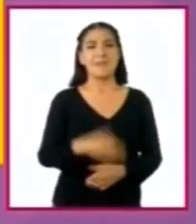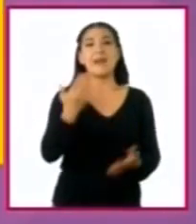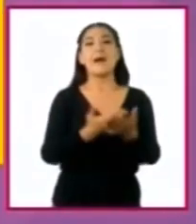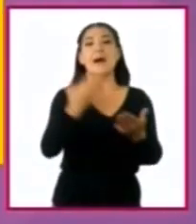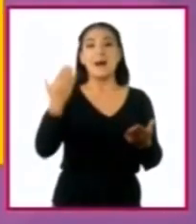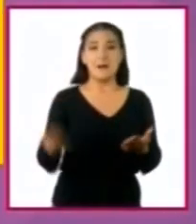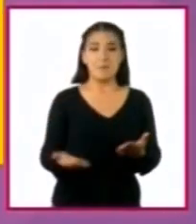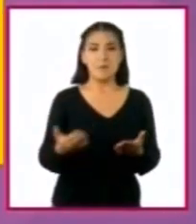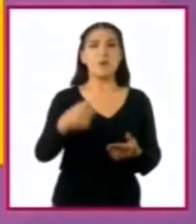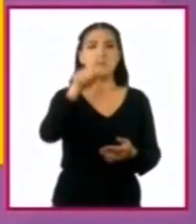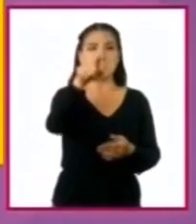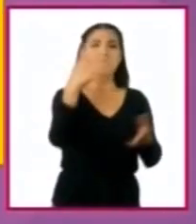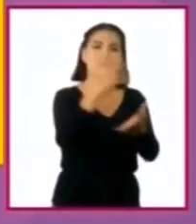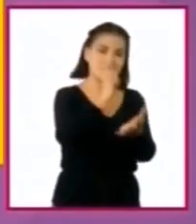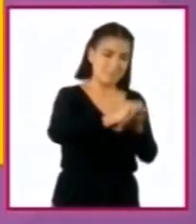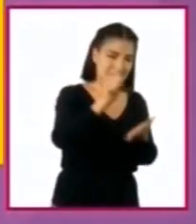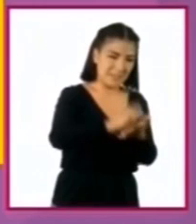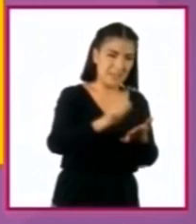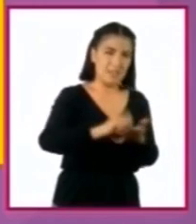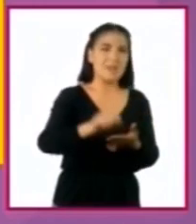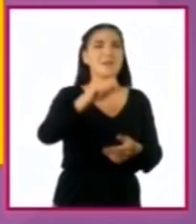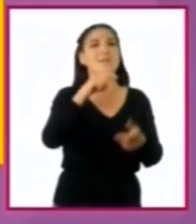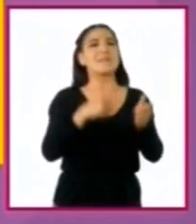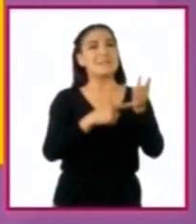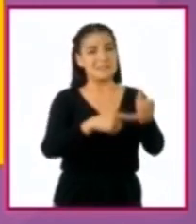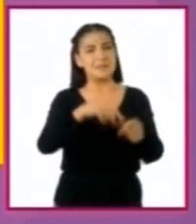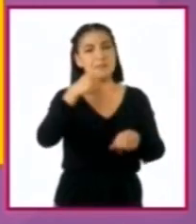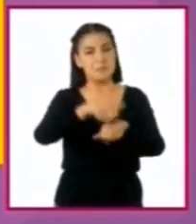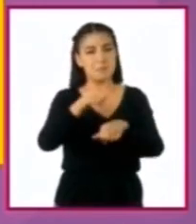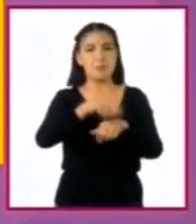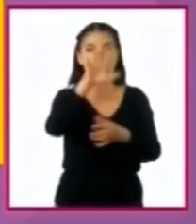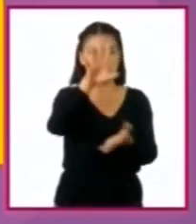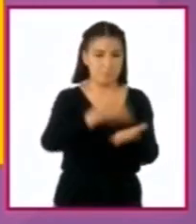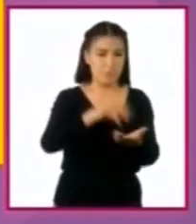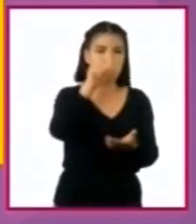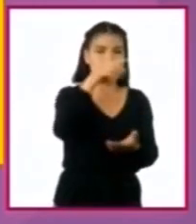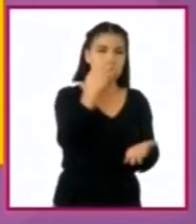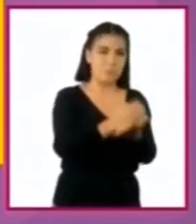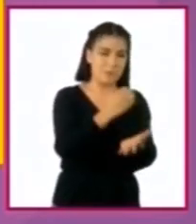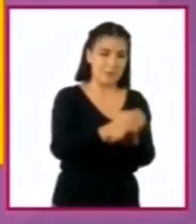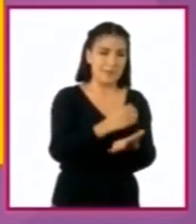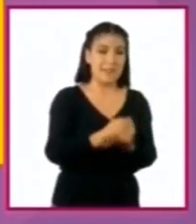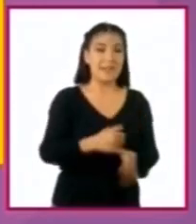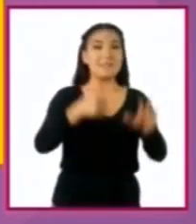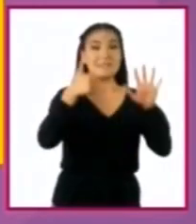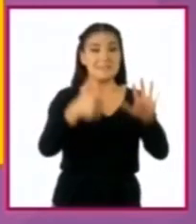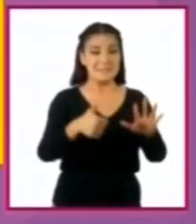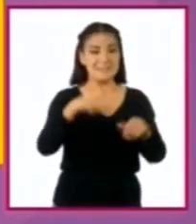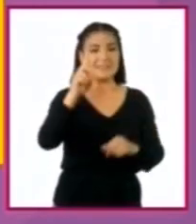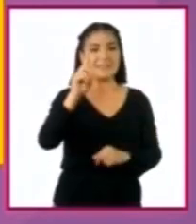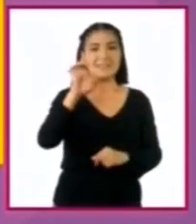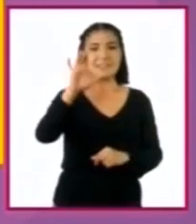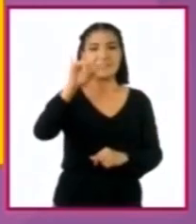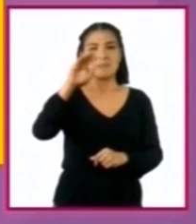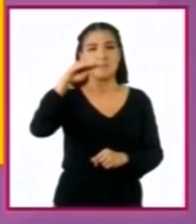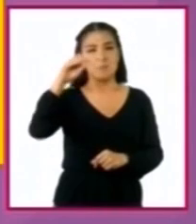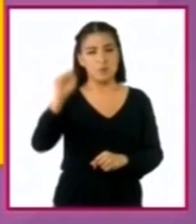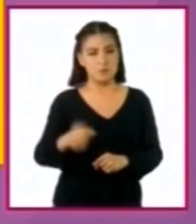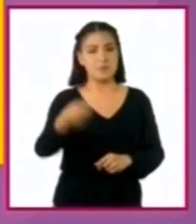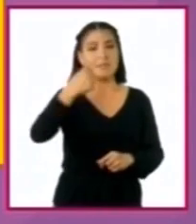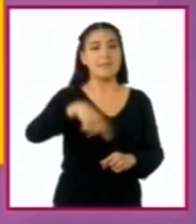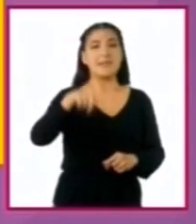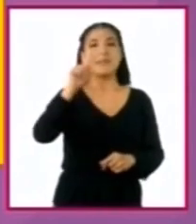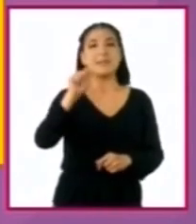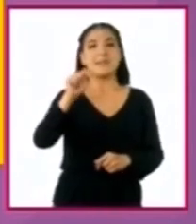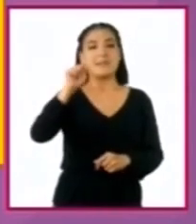Ahora, escriban los siguientes números como decimal en su cuaderno. 6 décimos, 13